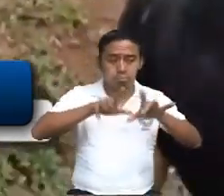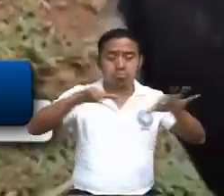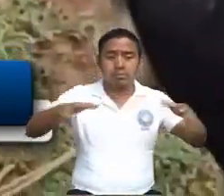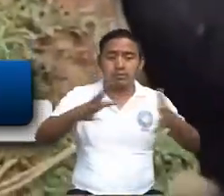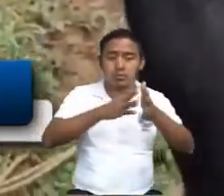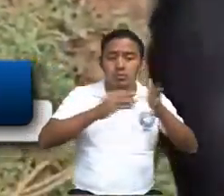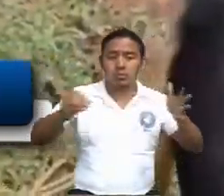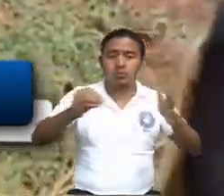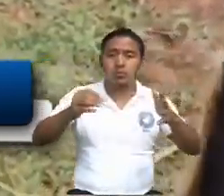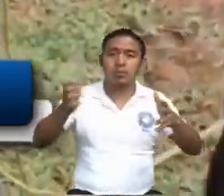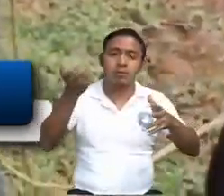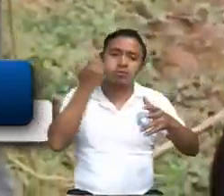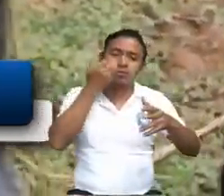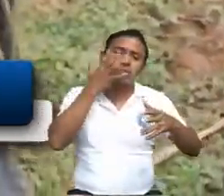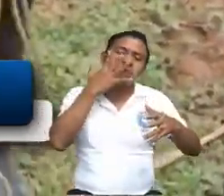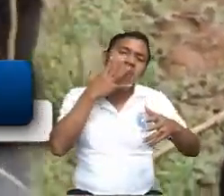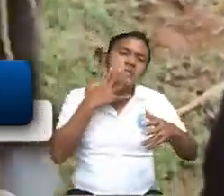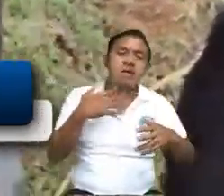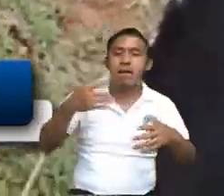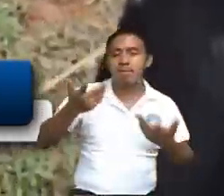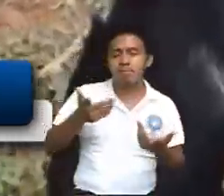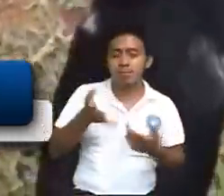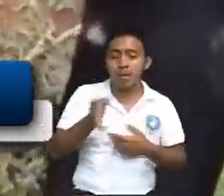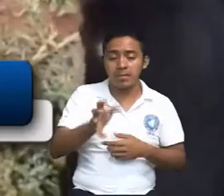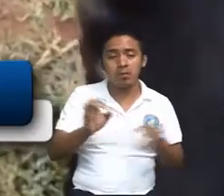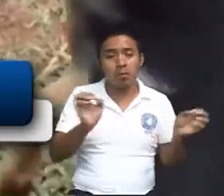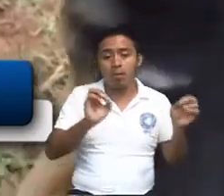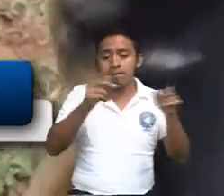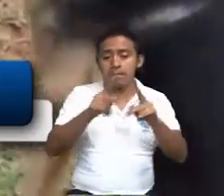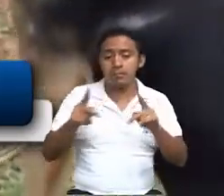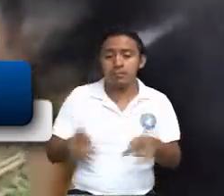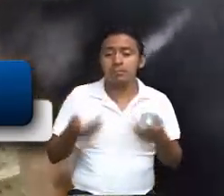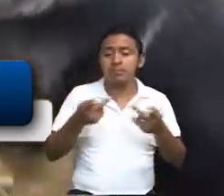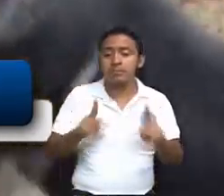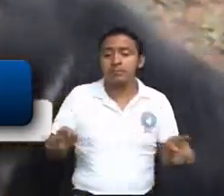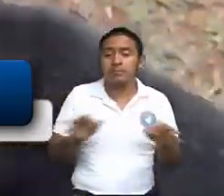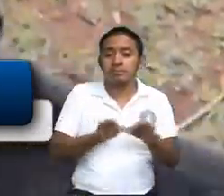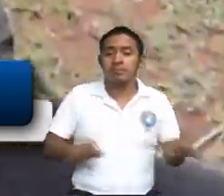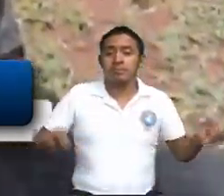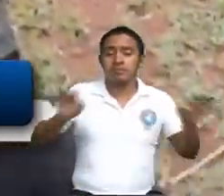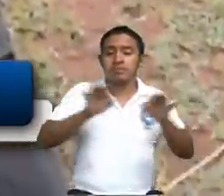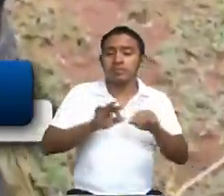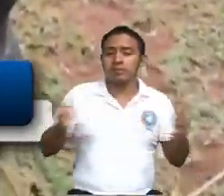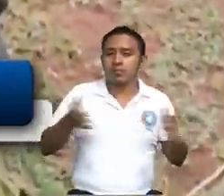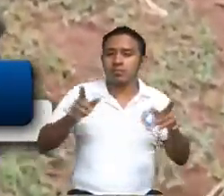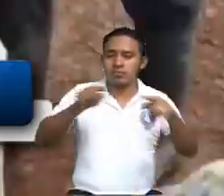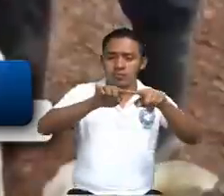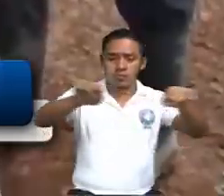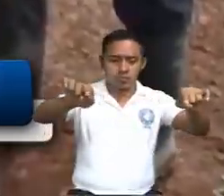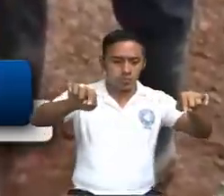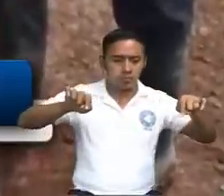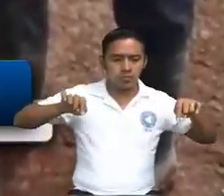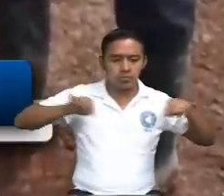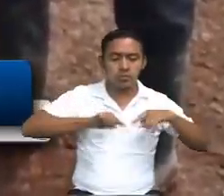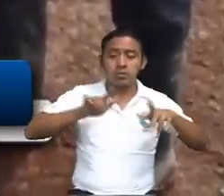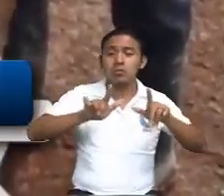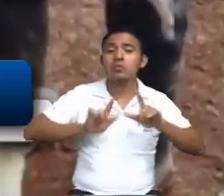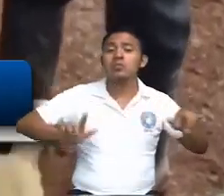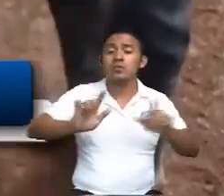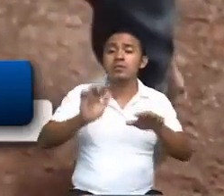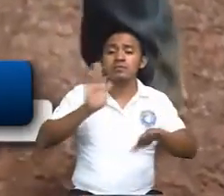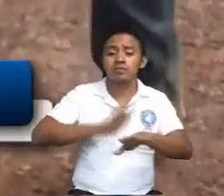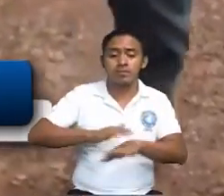rabia, pues, ni en perritos, ni en ser humano. Pero lo importante es la zona, la zona. Por eso el